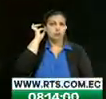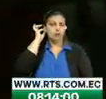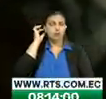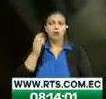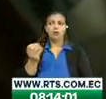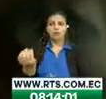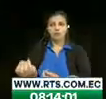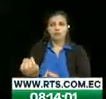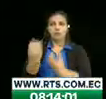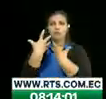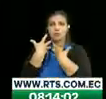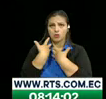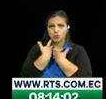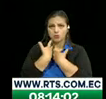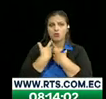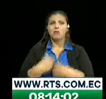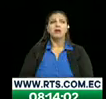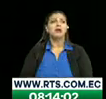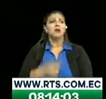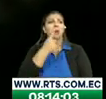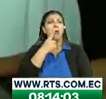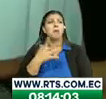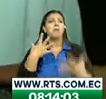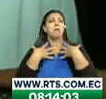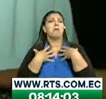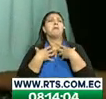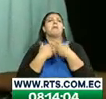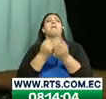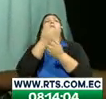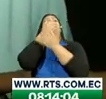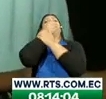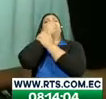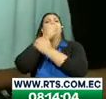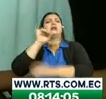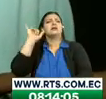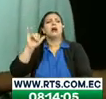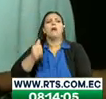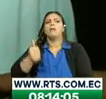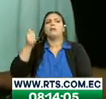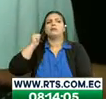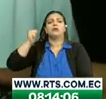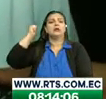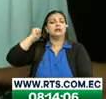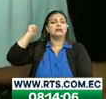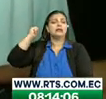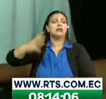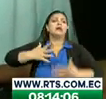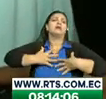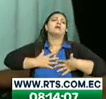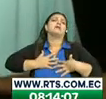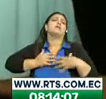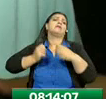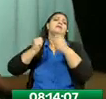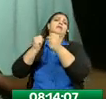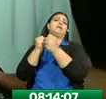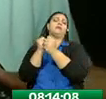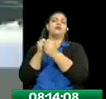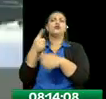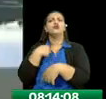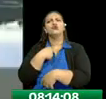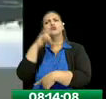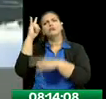corriente, ha estado en contra de su voluntad desde el día sábado pasado. Esto viene pues desde viajando desde